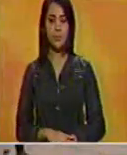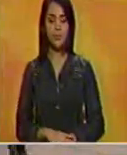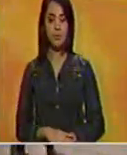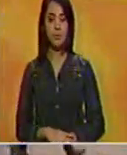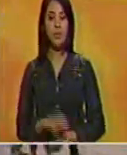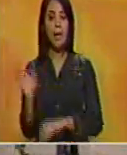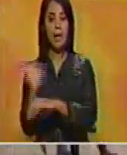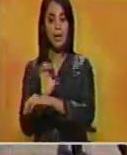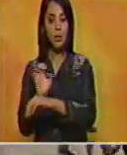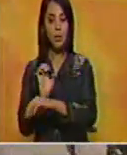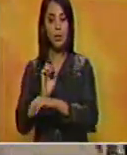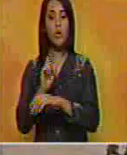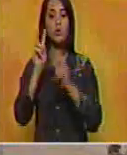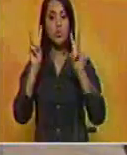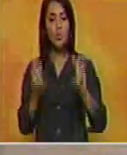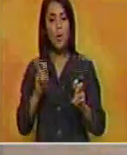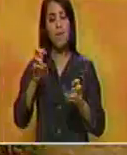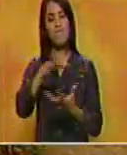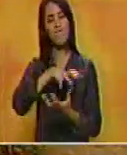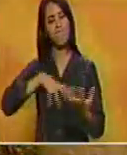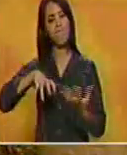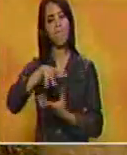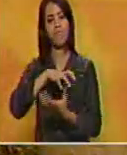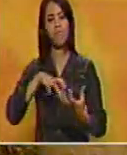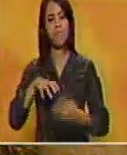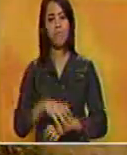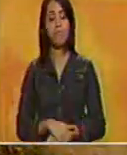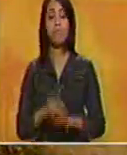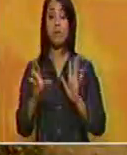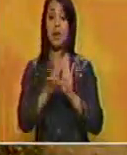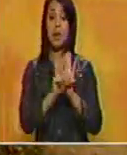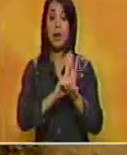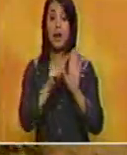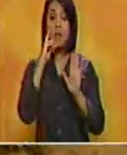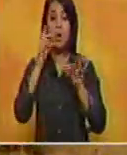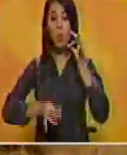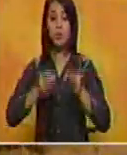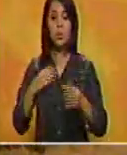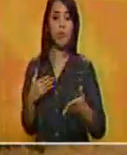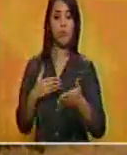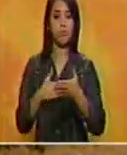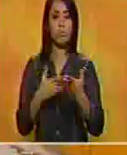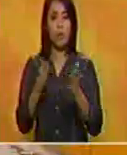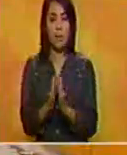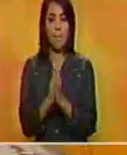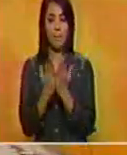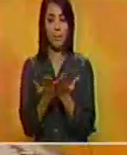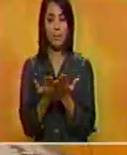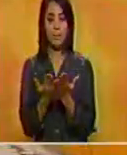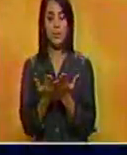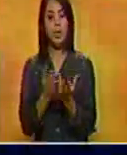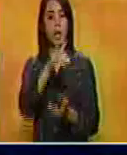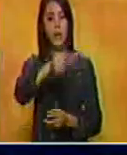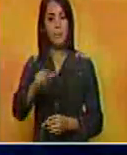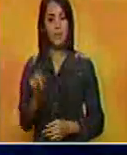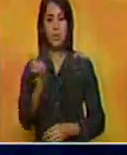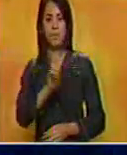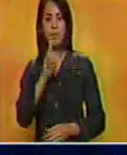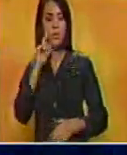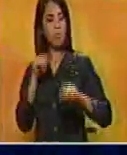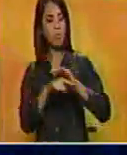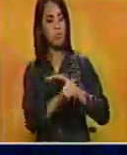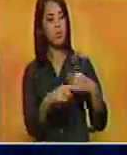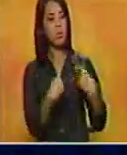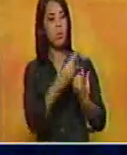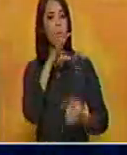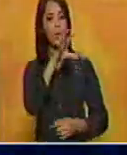Mientras en Ecuador surge una nueva polémica tras la resolución judicial que detuvo la exigencia de pasaporte a los venezolanos que entren a